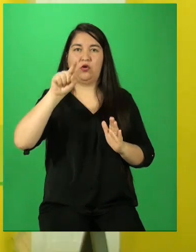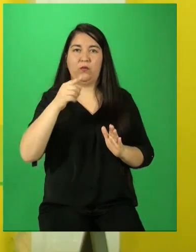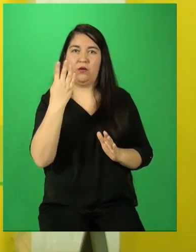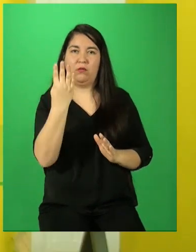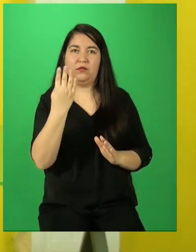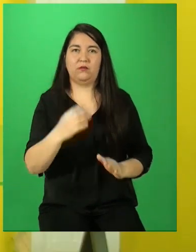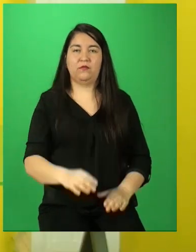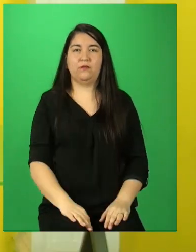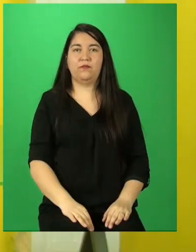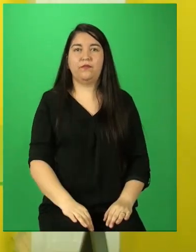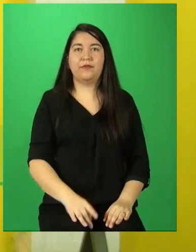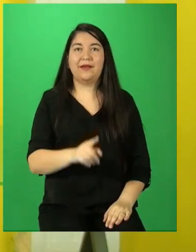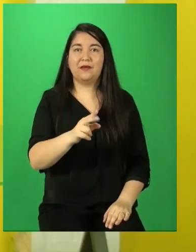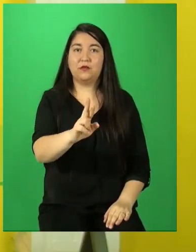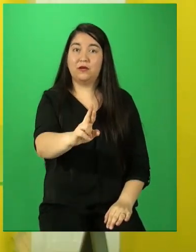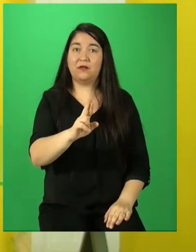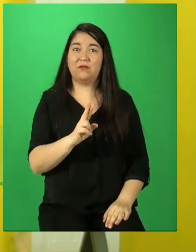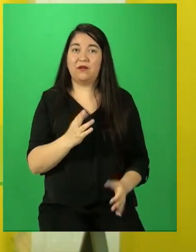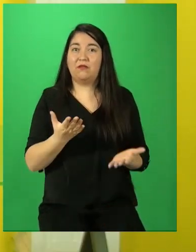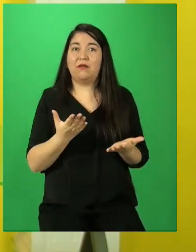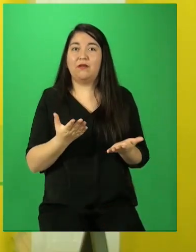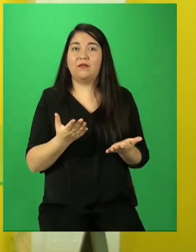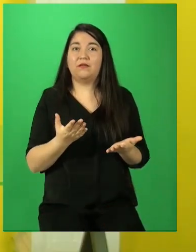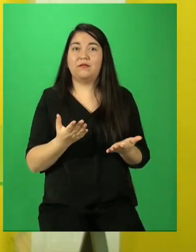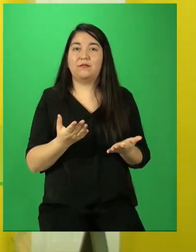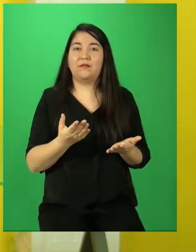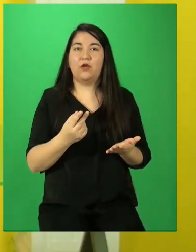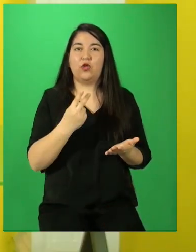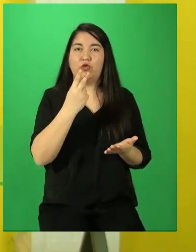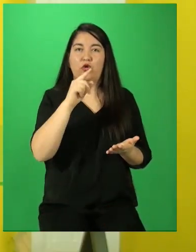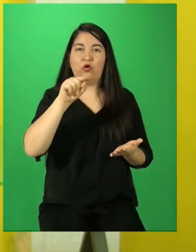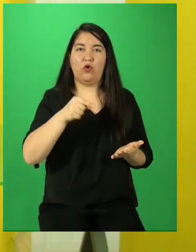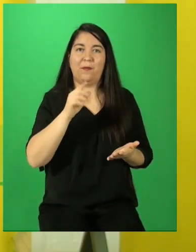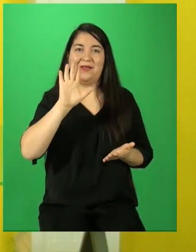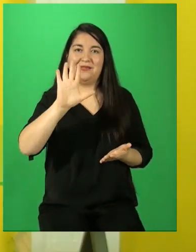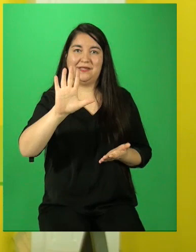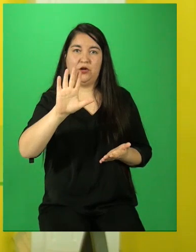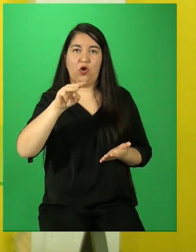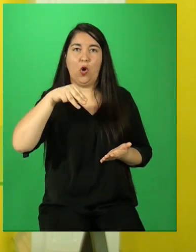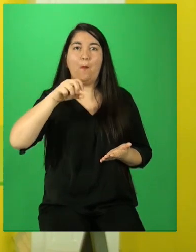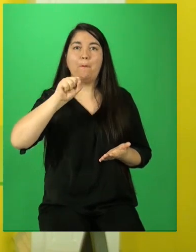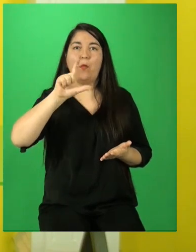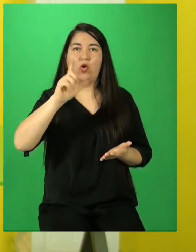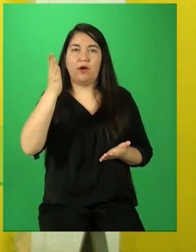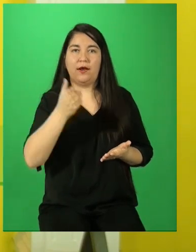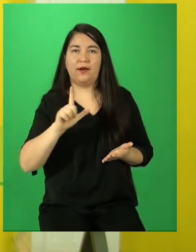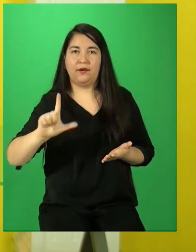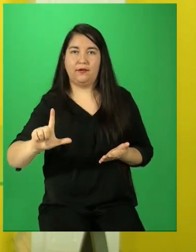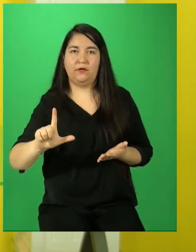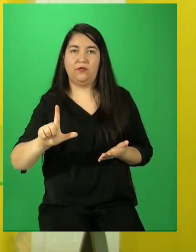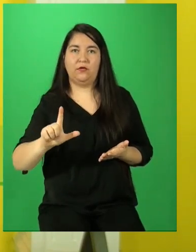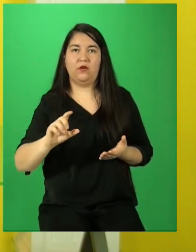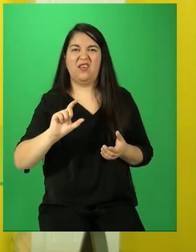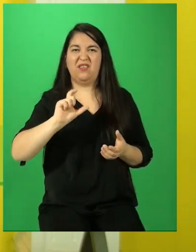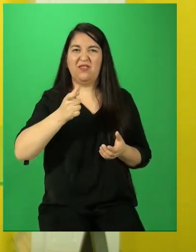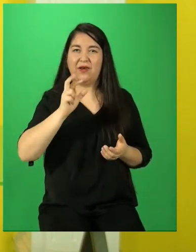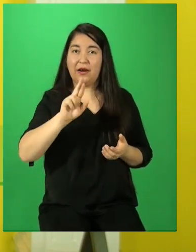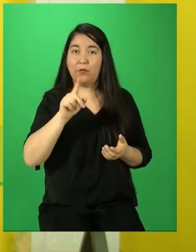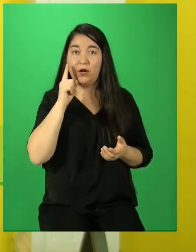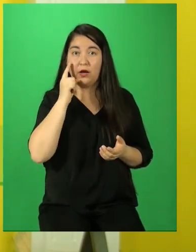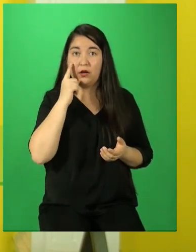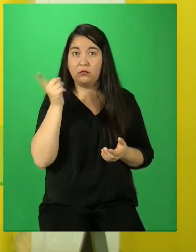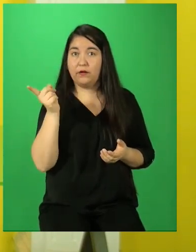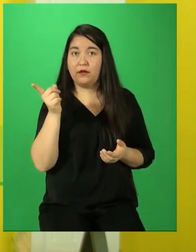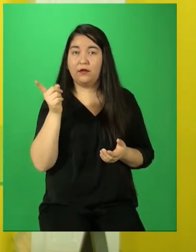0,4. Eso nos da un resultado de 2,5 mol en litros. Los gramos que aparecen